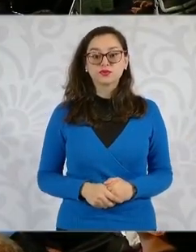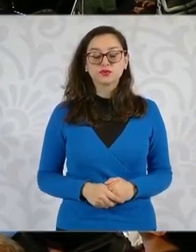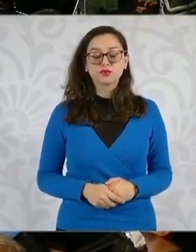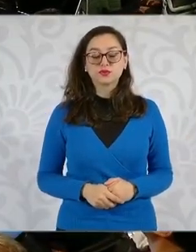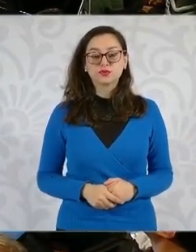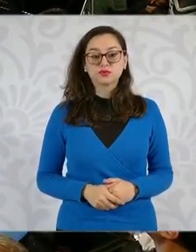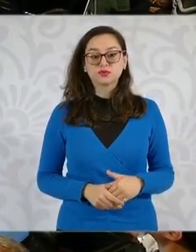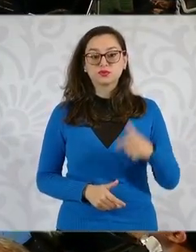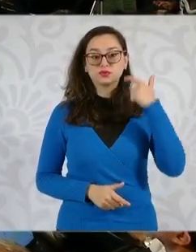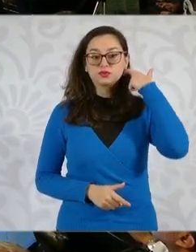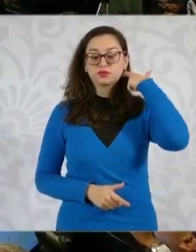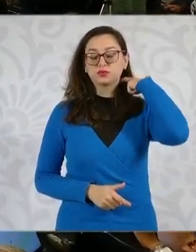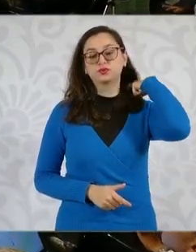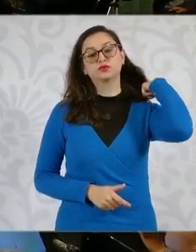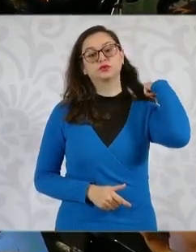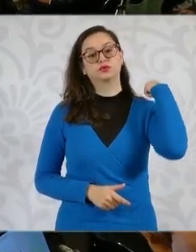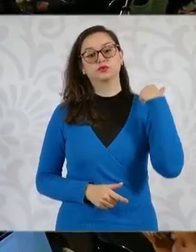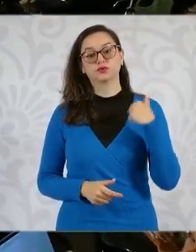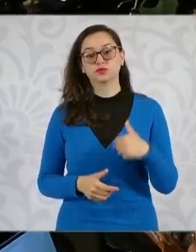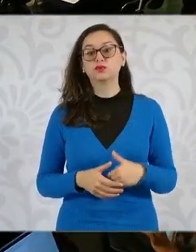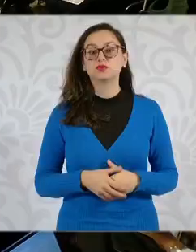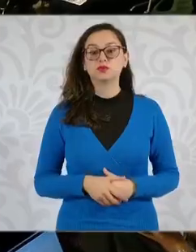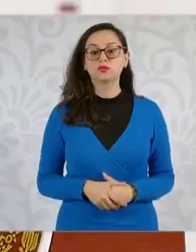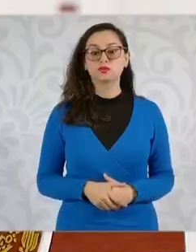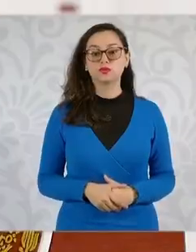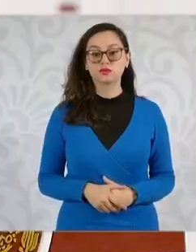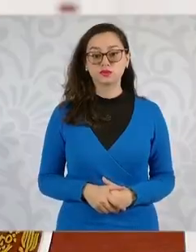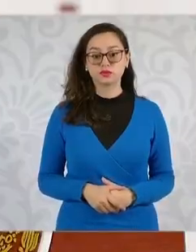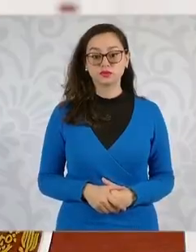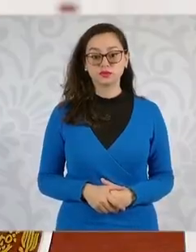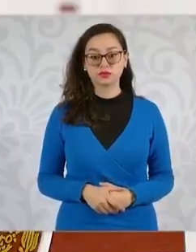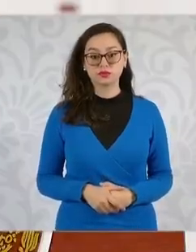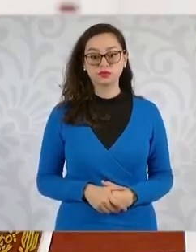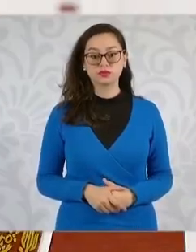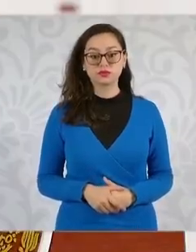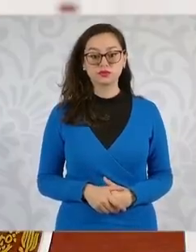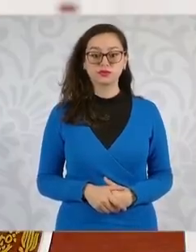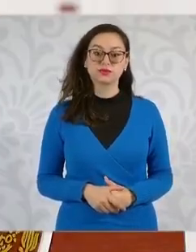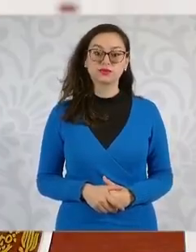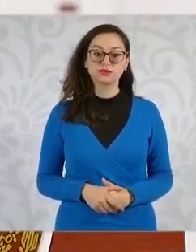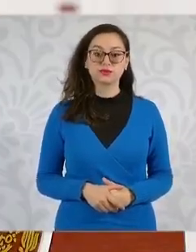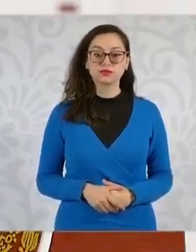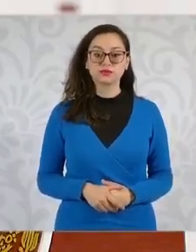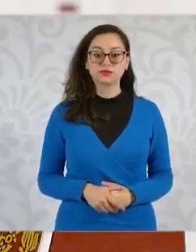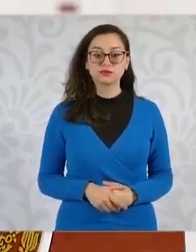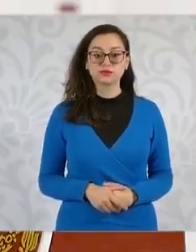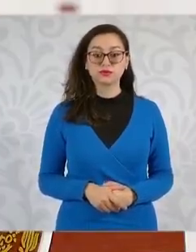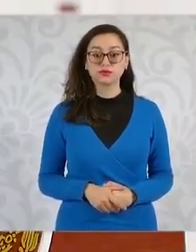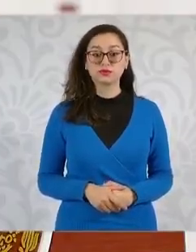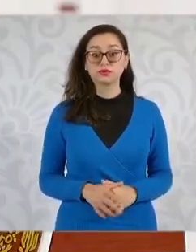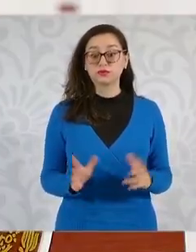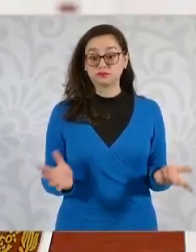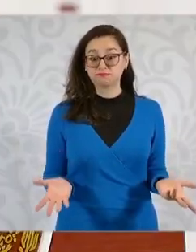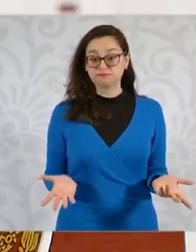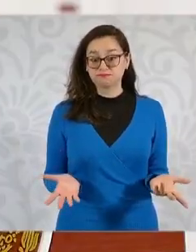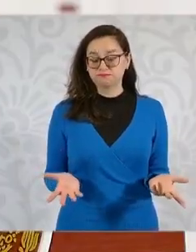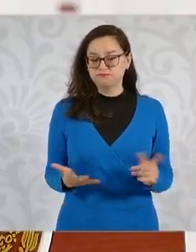este tema es que esta semana se confirmó